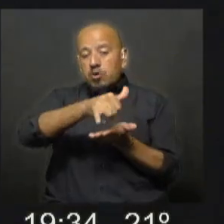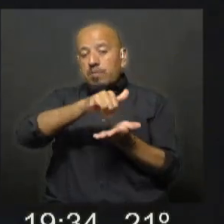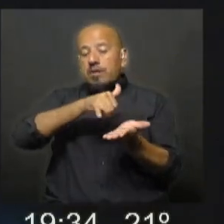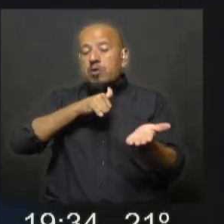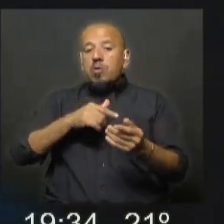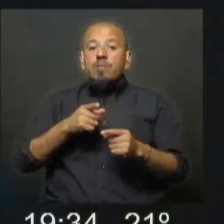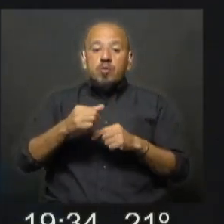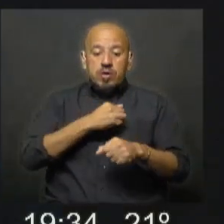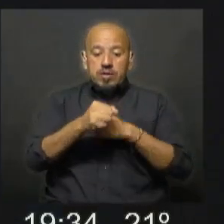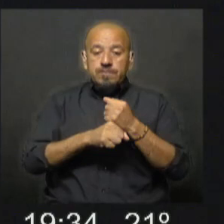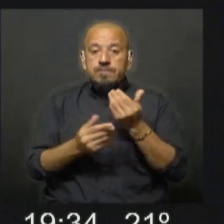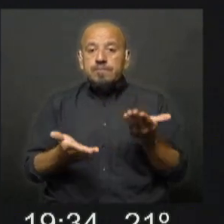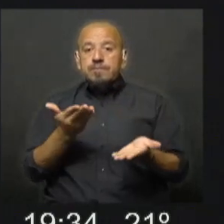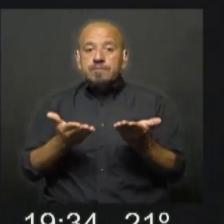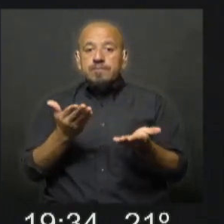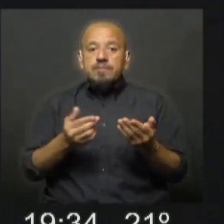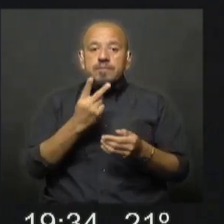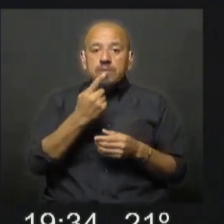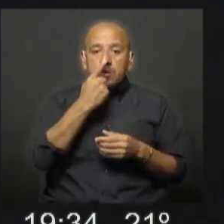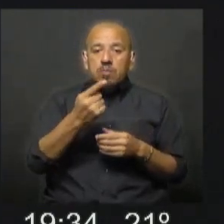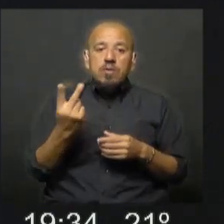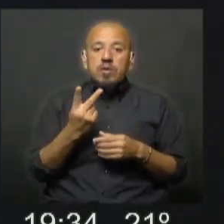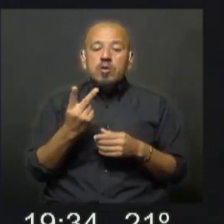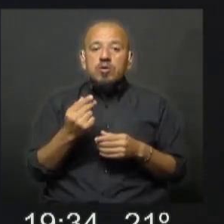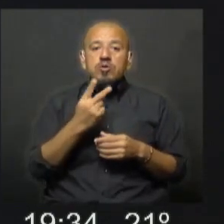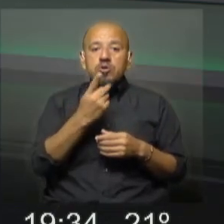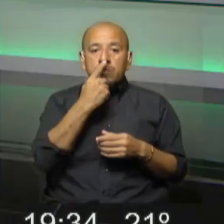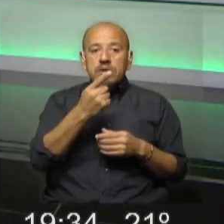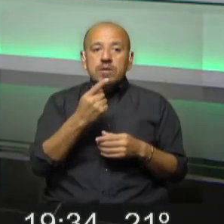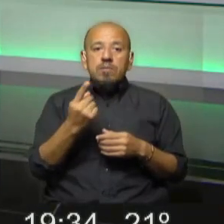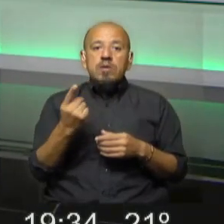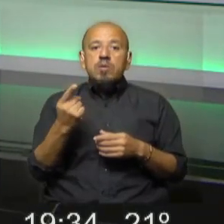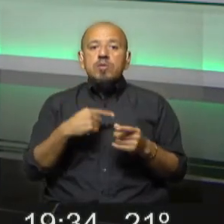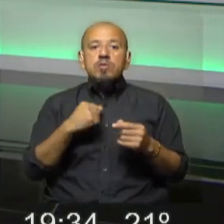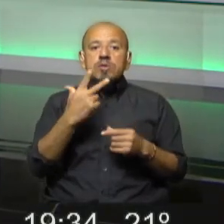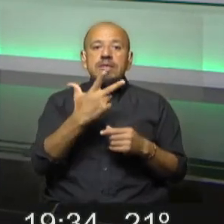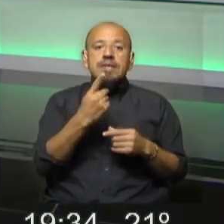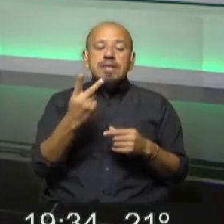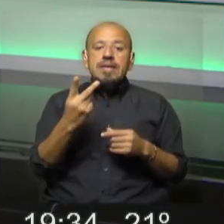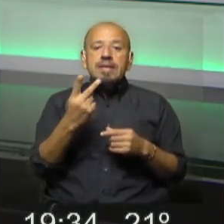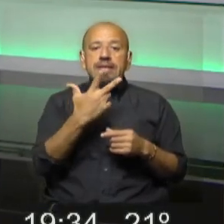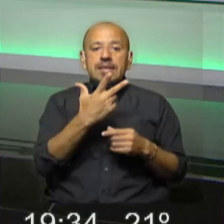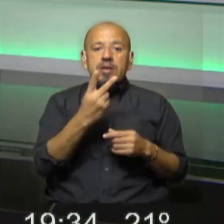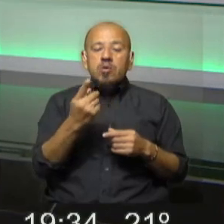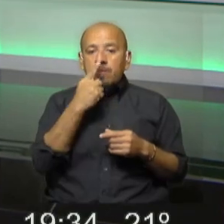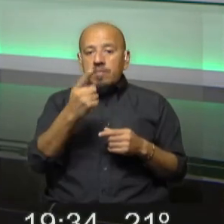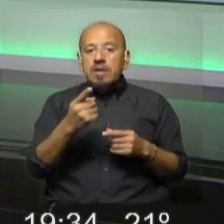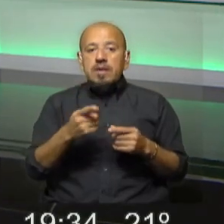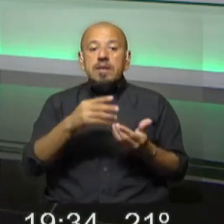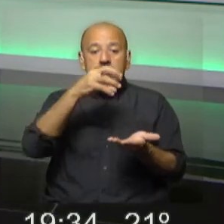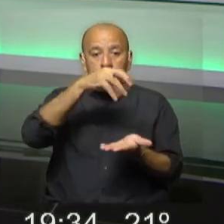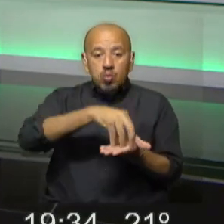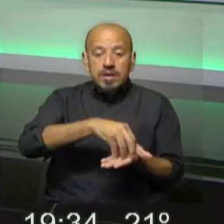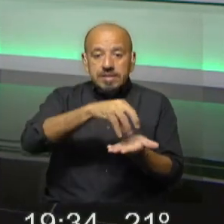anuales, cuando comparamos 2022 contra el 2021, tenemos cerca de 32.000 puestos de trabajo más de lo que teníamos